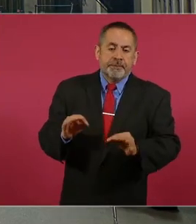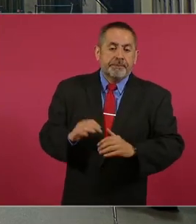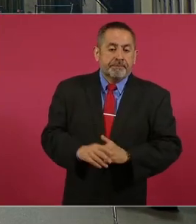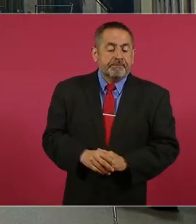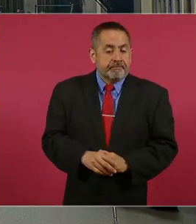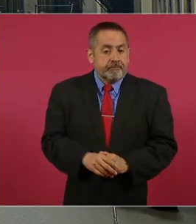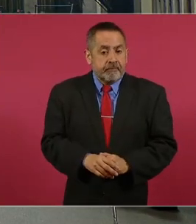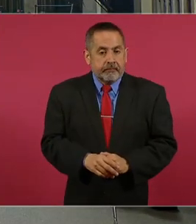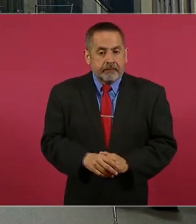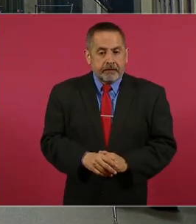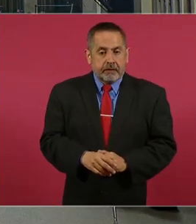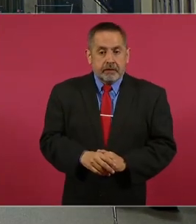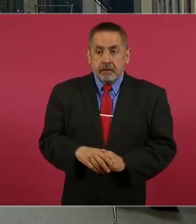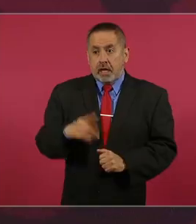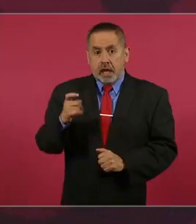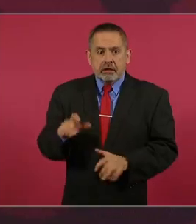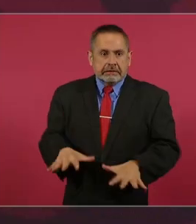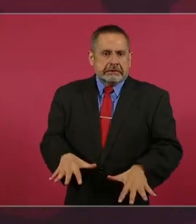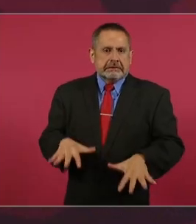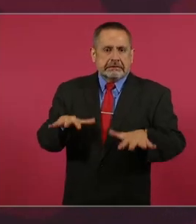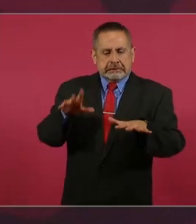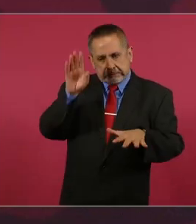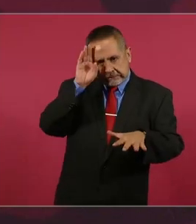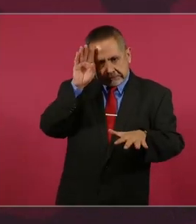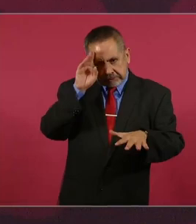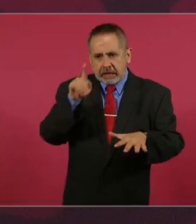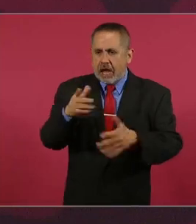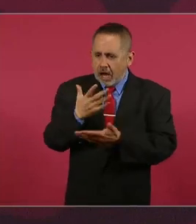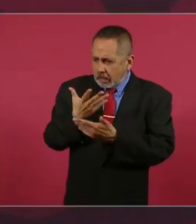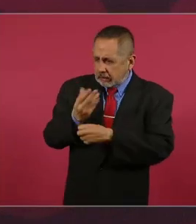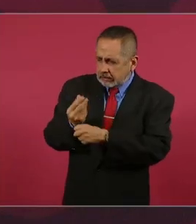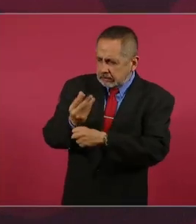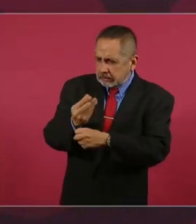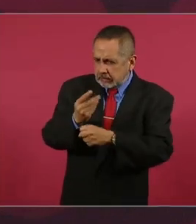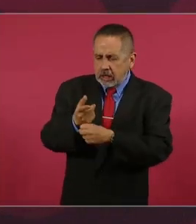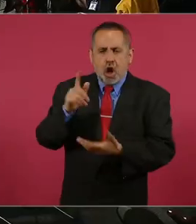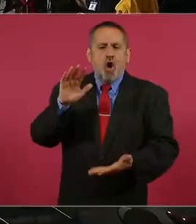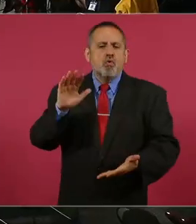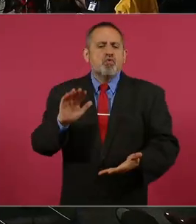son encharcamientos considerables.